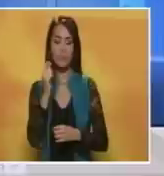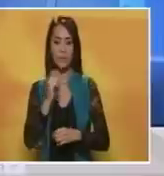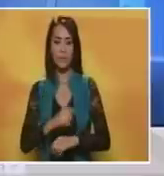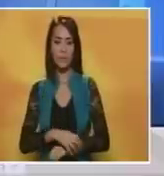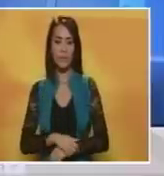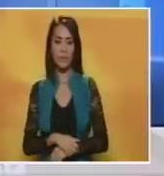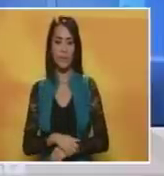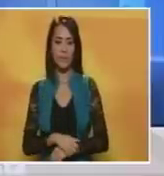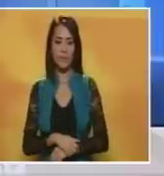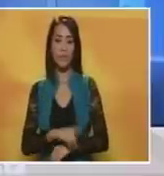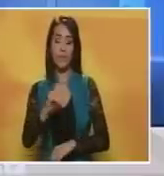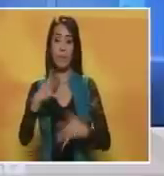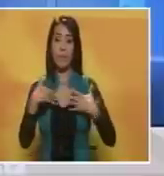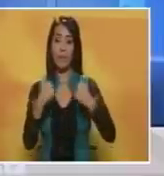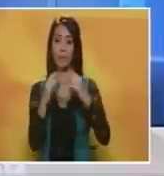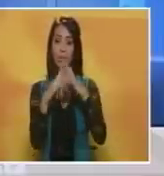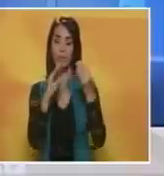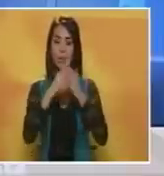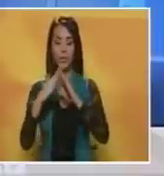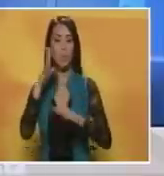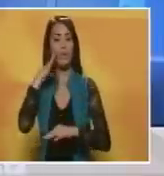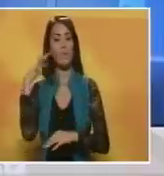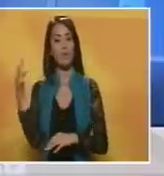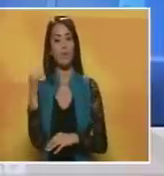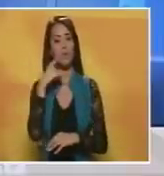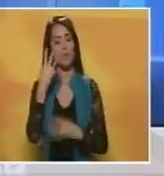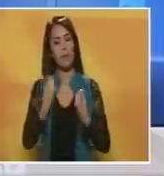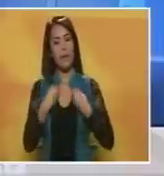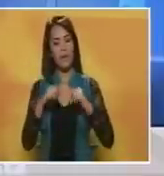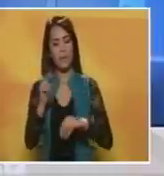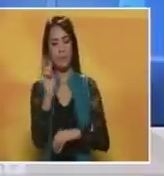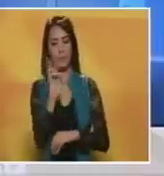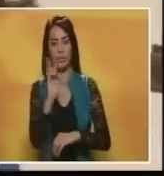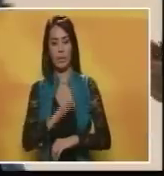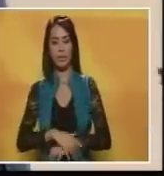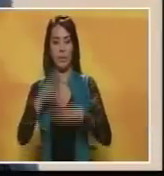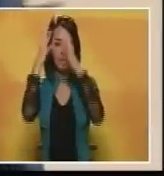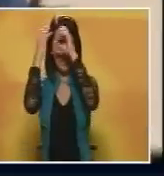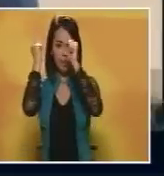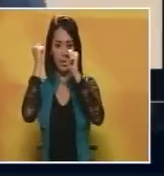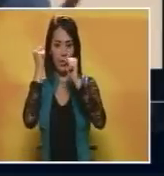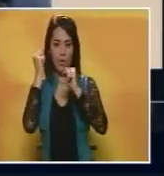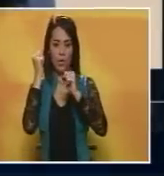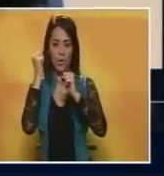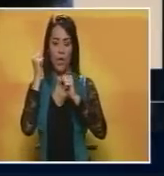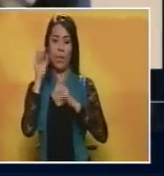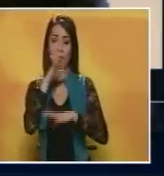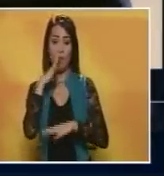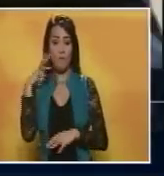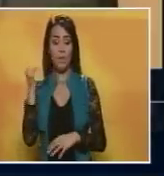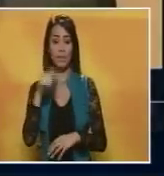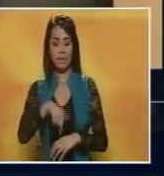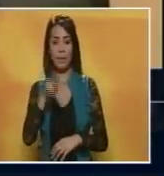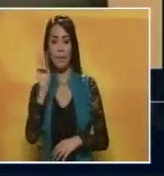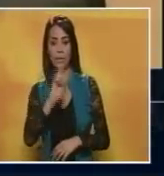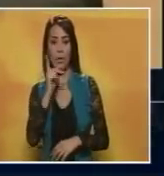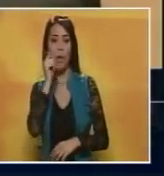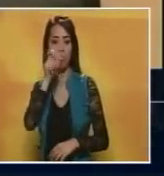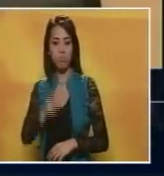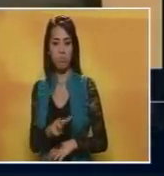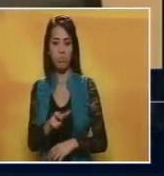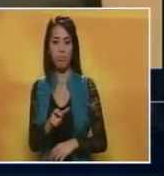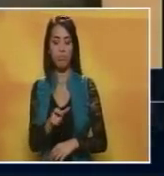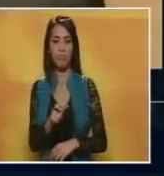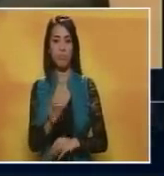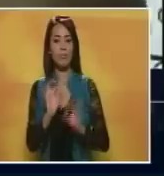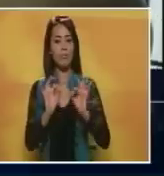y ha velado por la salud de toda la comunidad francesa que hace vida en venezuela el embajador de francia en venezuela román nadal le